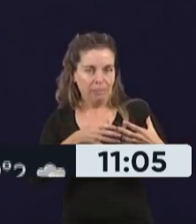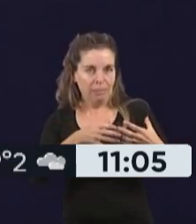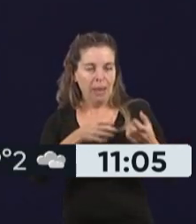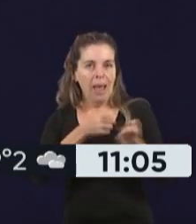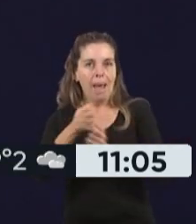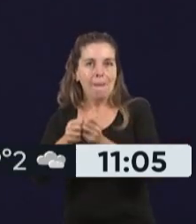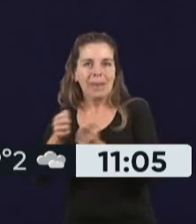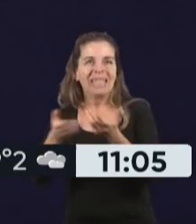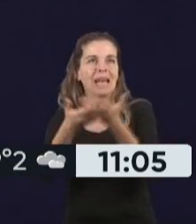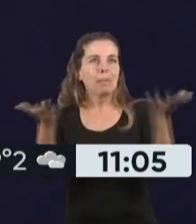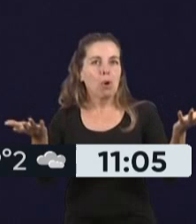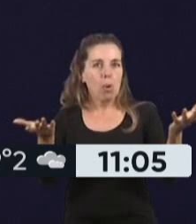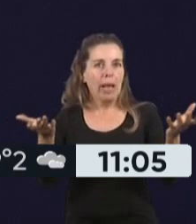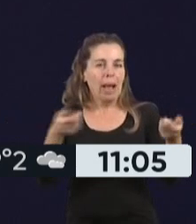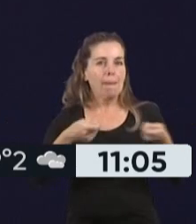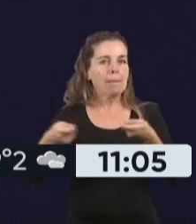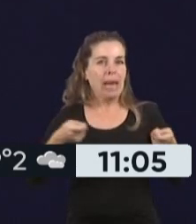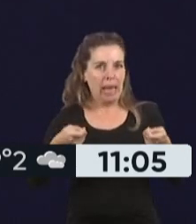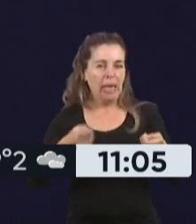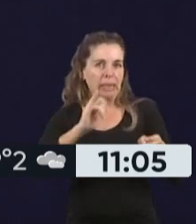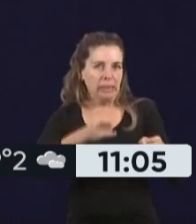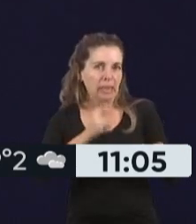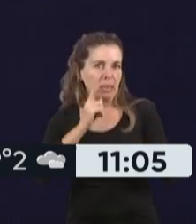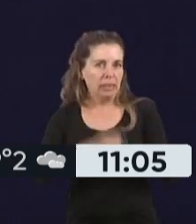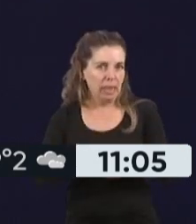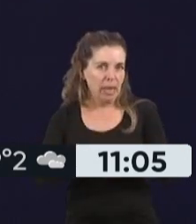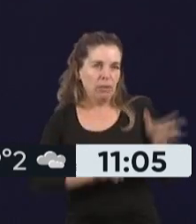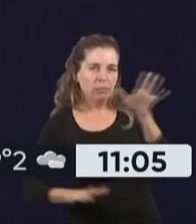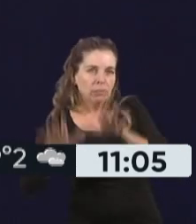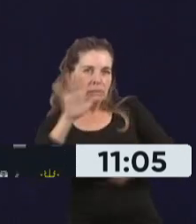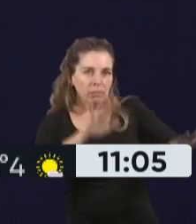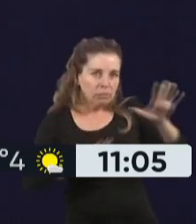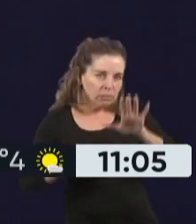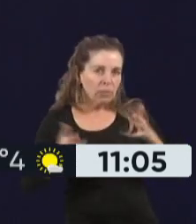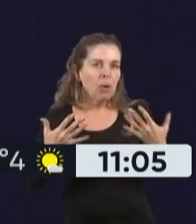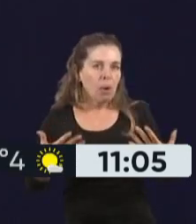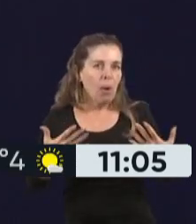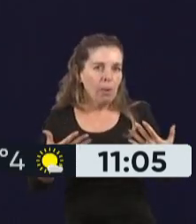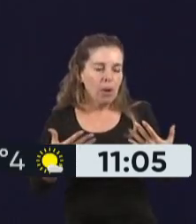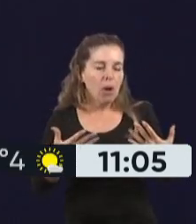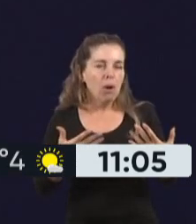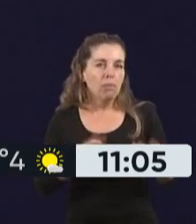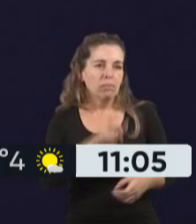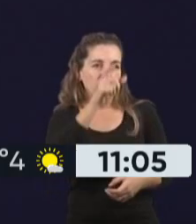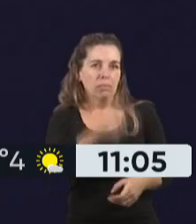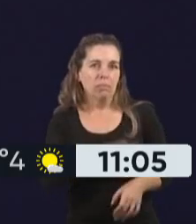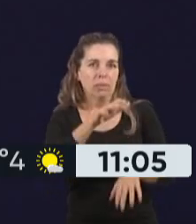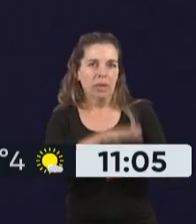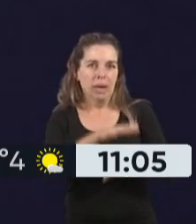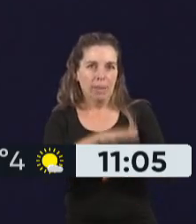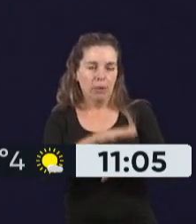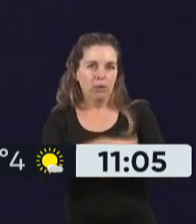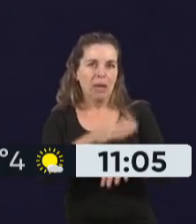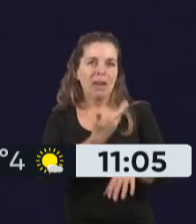públicas, tomó la decisión de reestructurarse, de la mano, por supuesto, de su jefe, de la mano de su titular, de